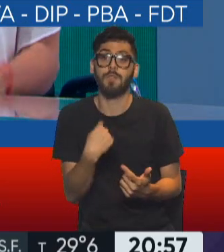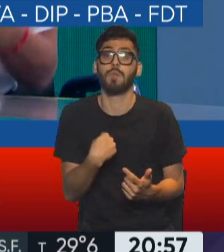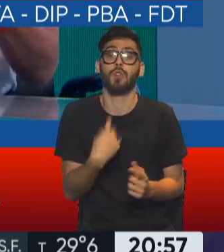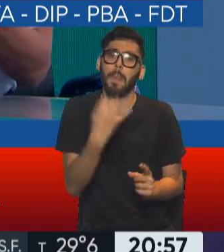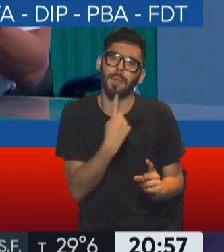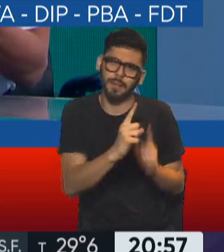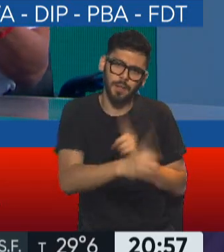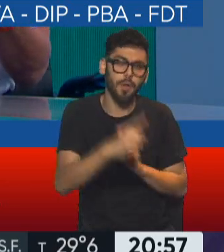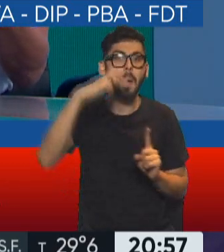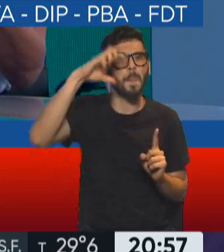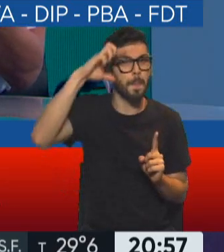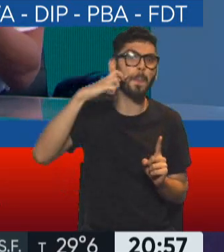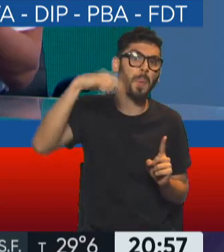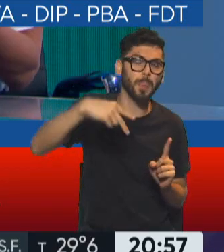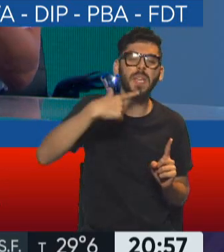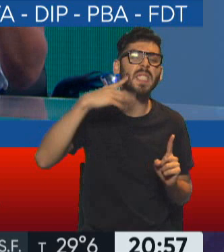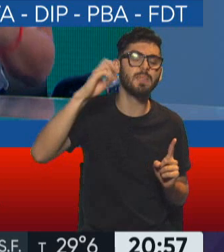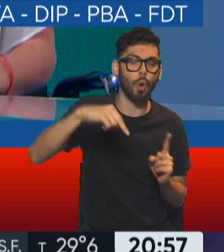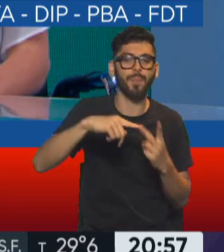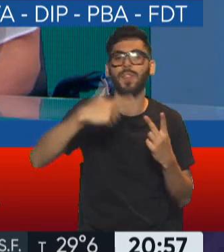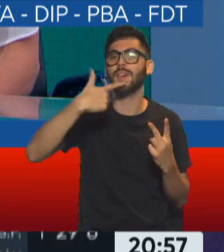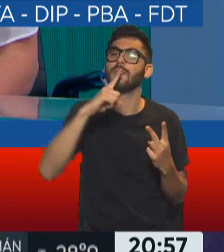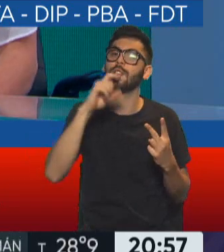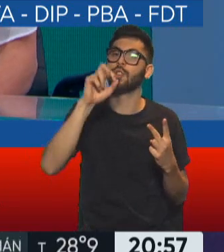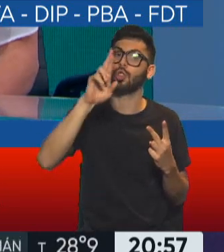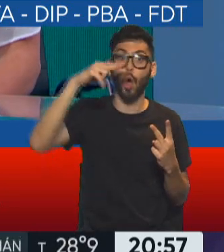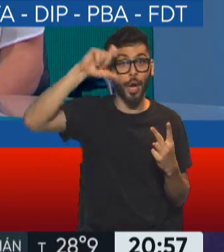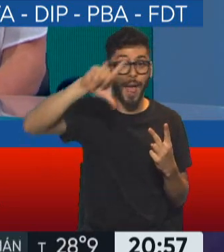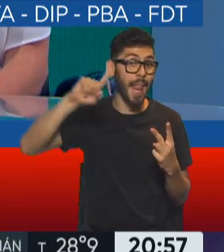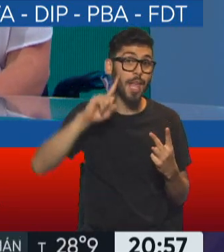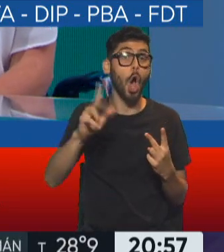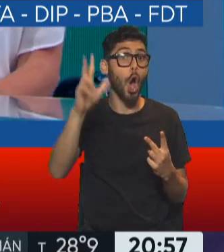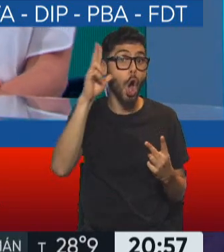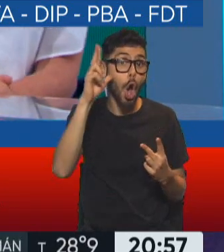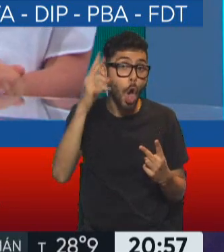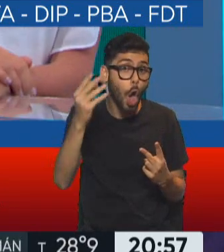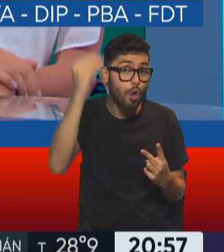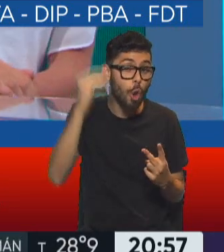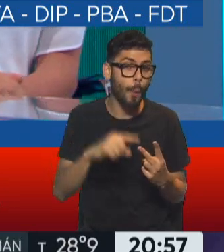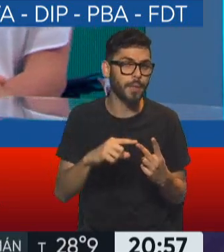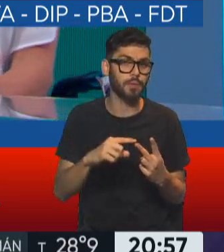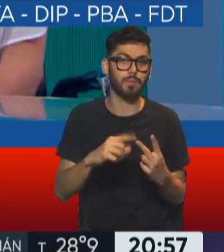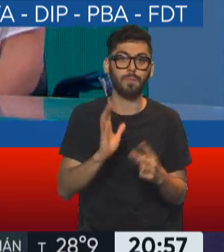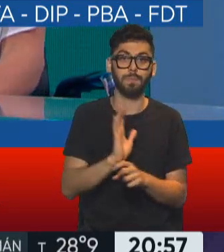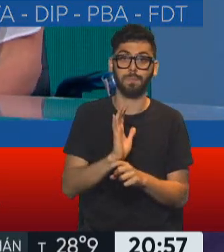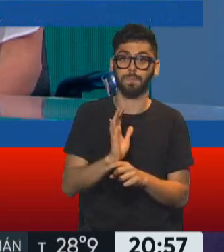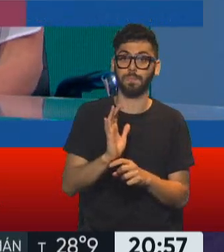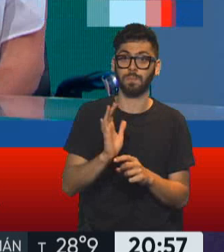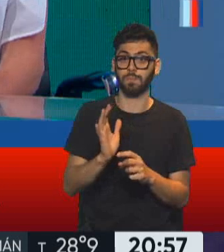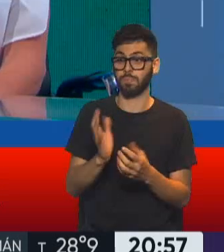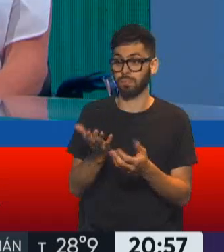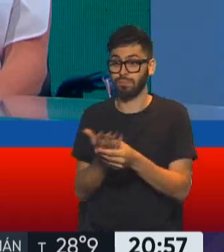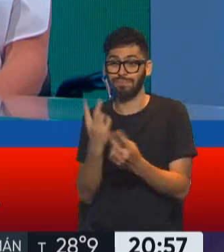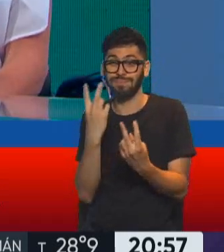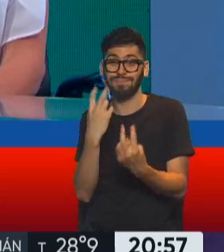al hueso. Pepín Rodríguez Simón, Stornelli, en 8 oportunidades eludiendo también sentarse en parte de la causa de lo que